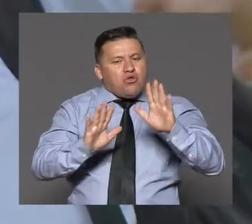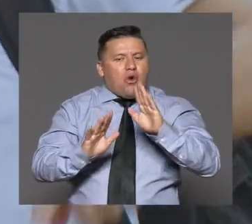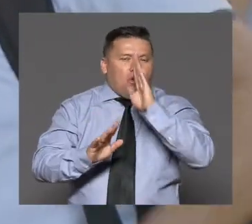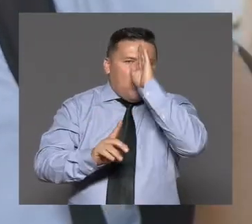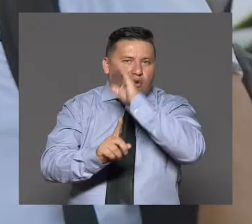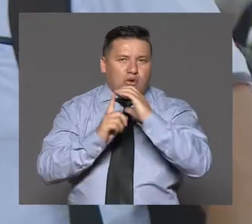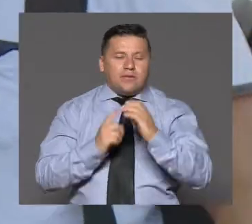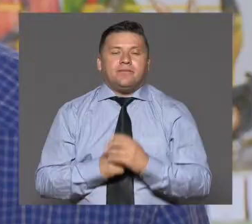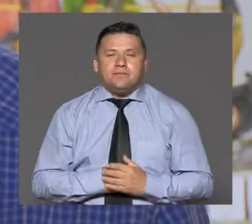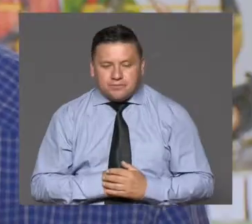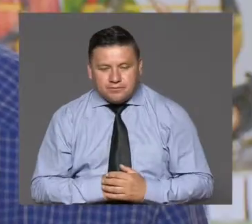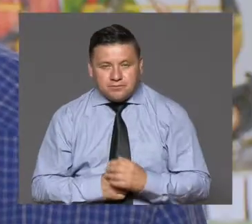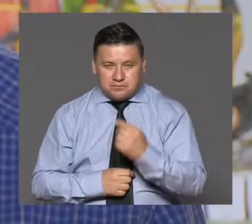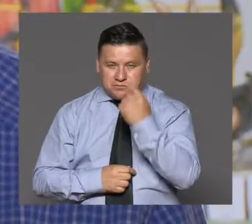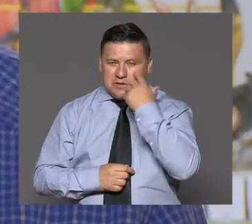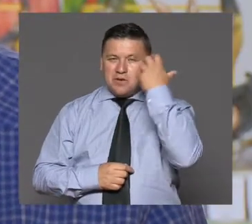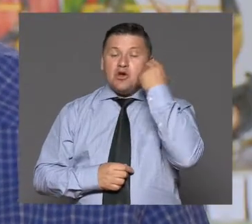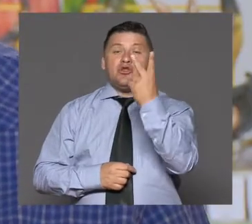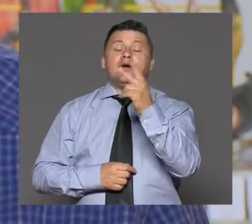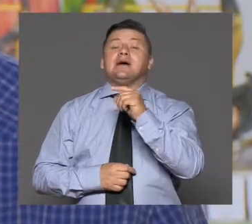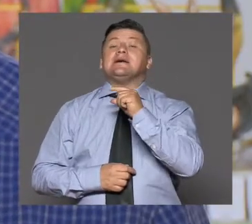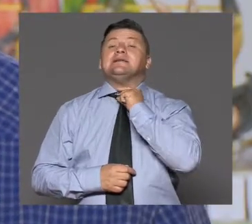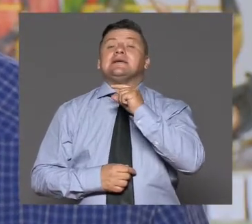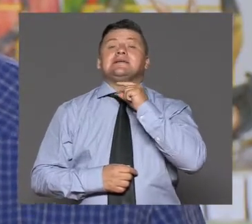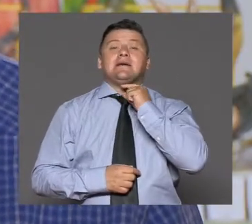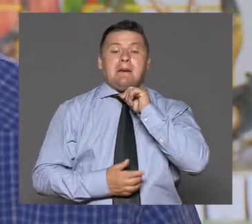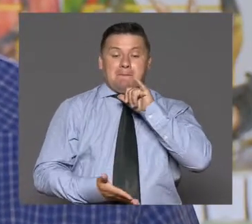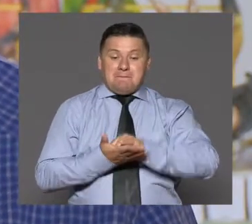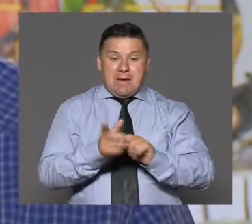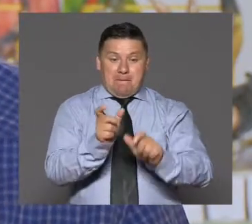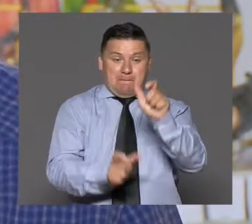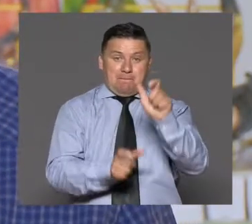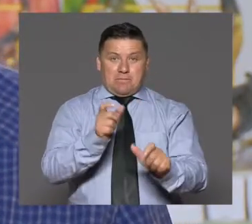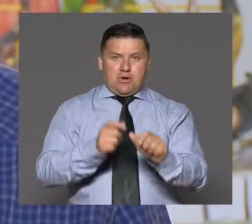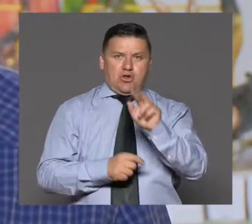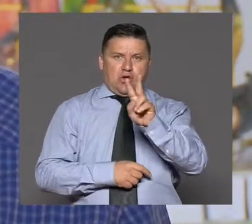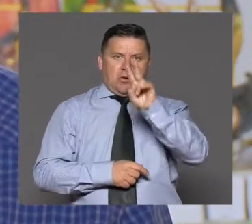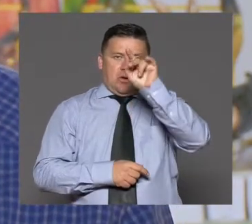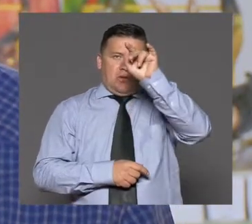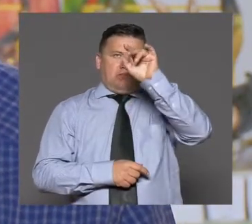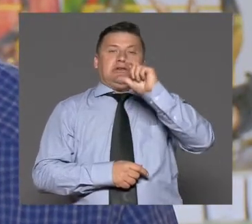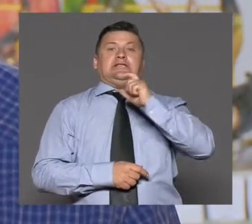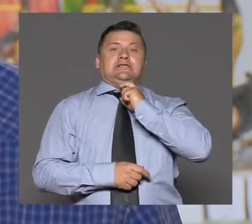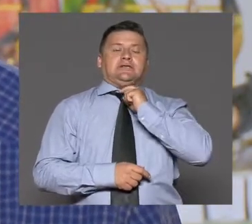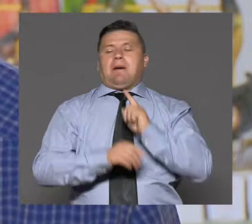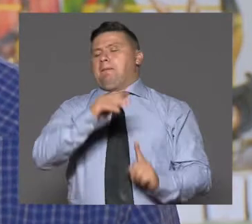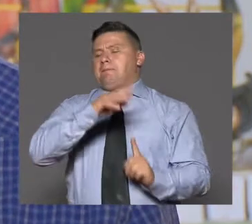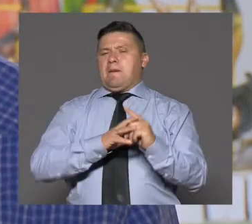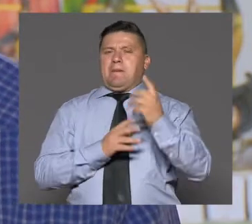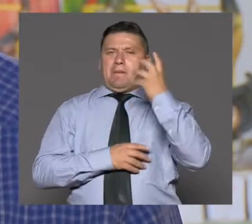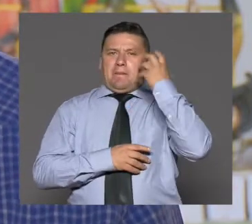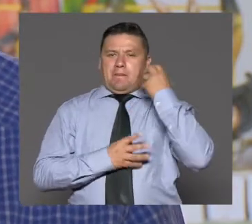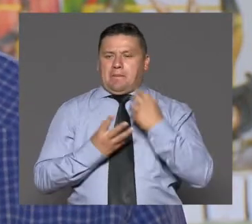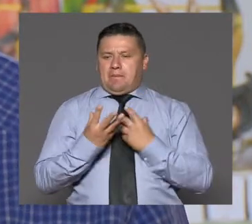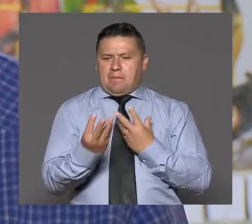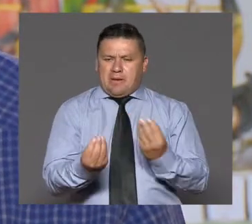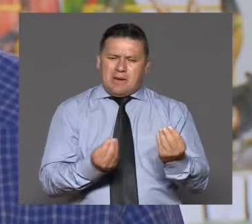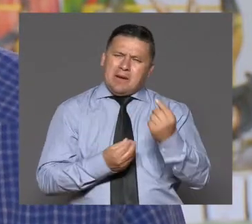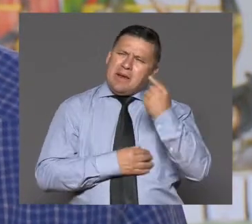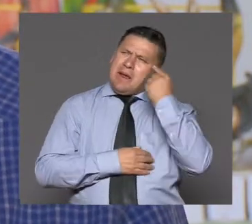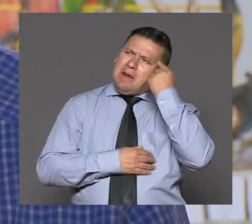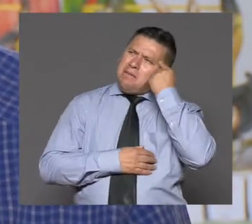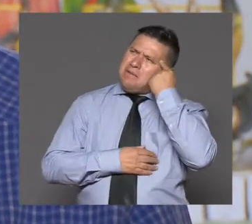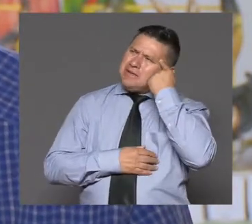dos años. Los dos sacerdotes y la gente misma, los dos sacerdotes fundadores y la gente misma,